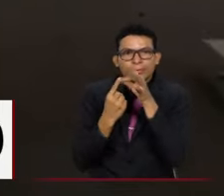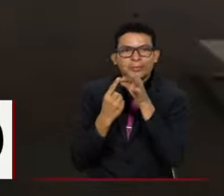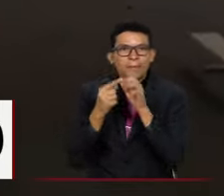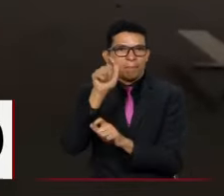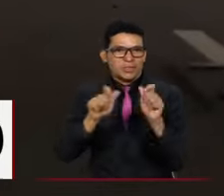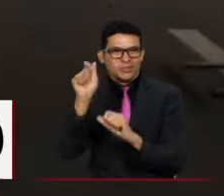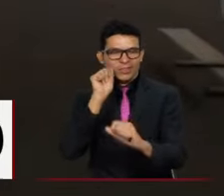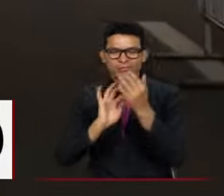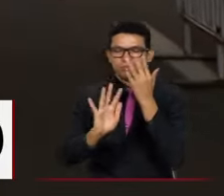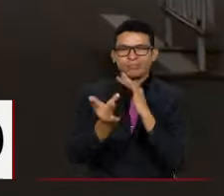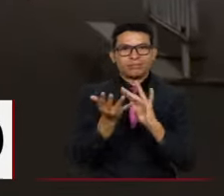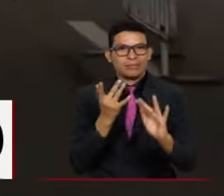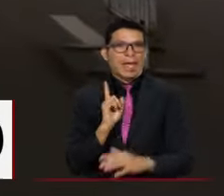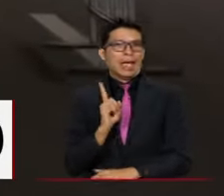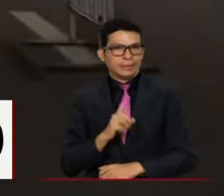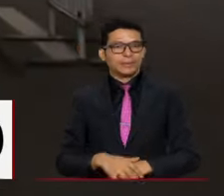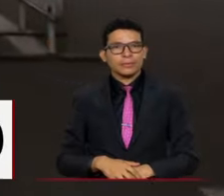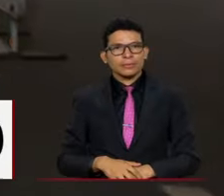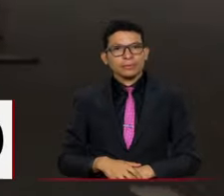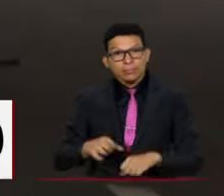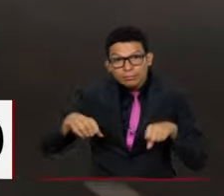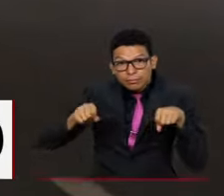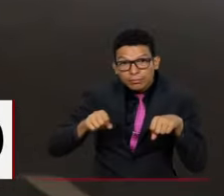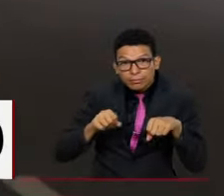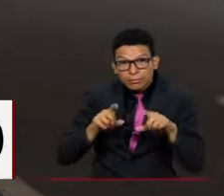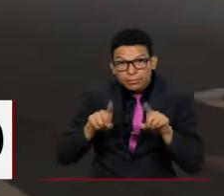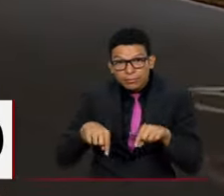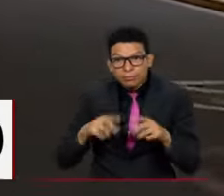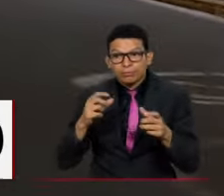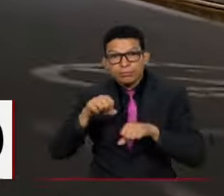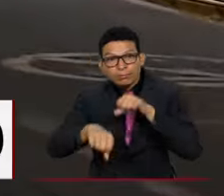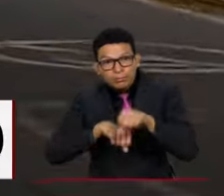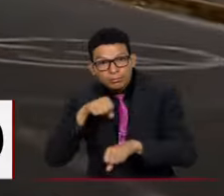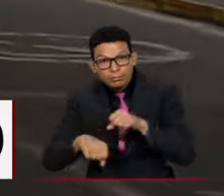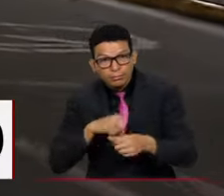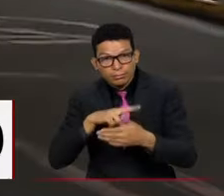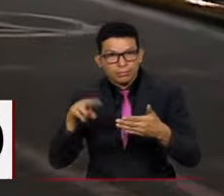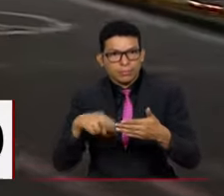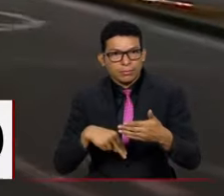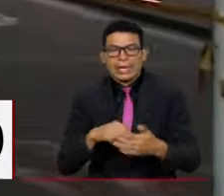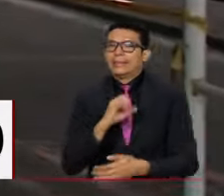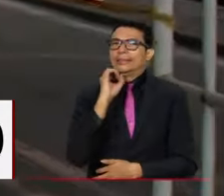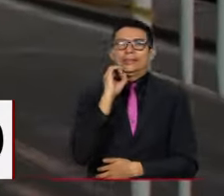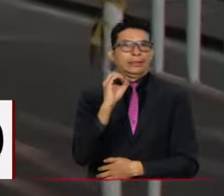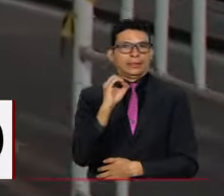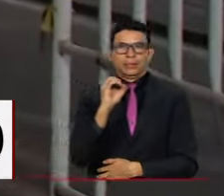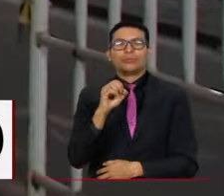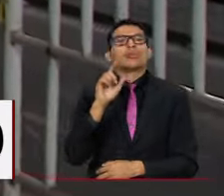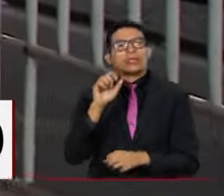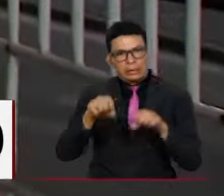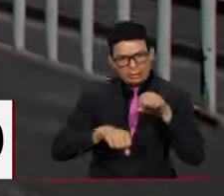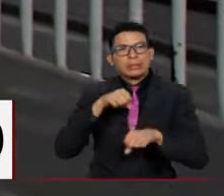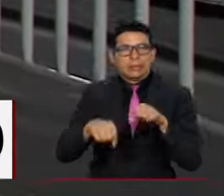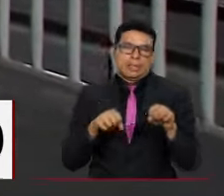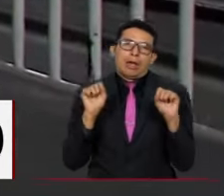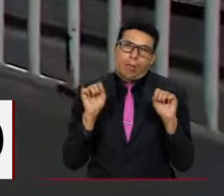peatonal. ¿Por aquí tampoco pueden circular motocicletas, ciclistas? Ningún tipo de vehículo salvo los ciclistas. Los ciclistas